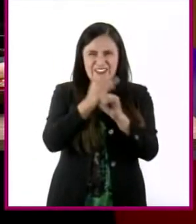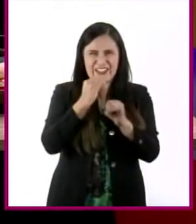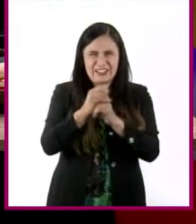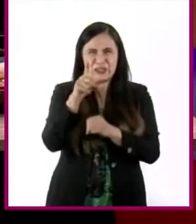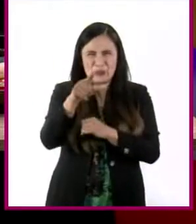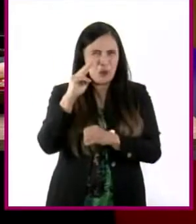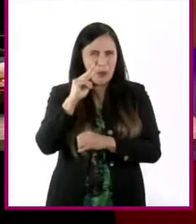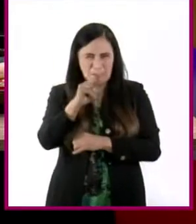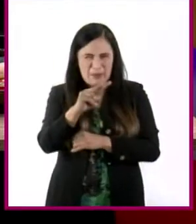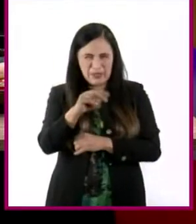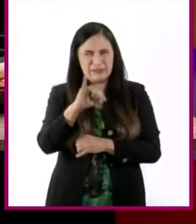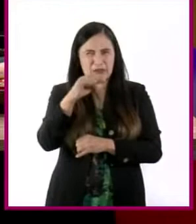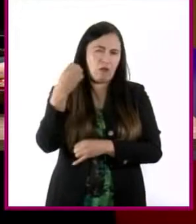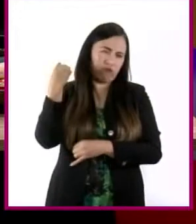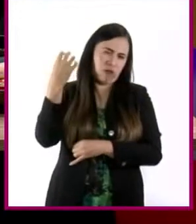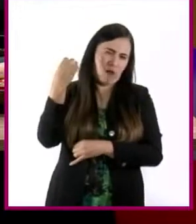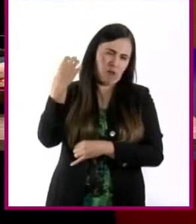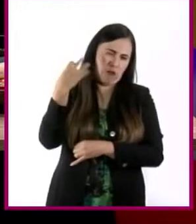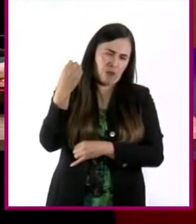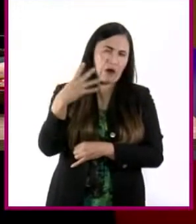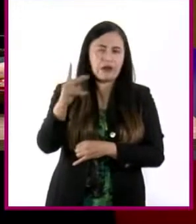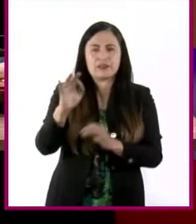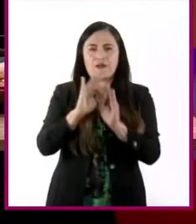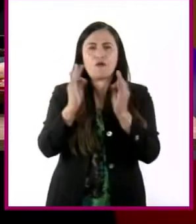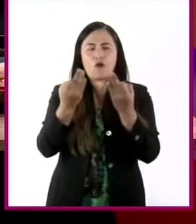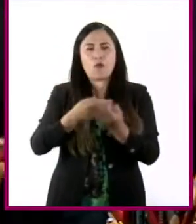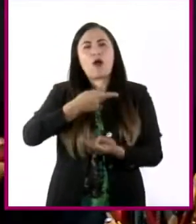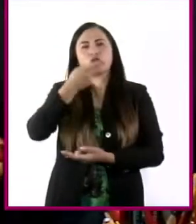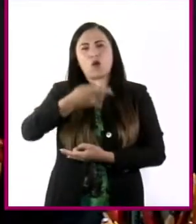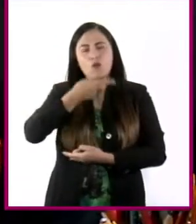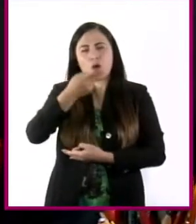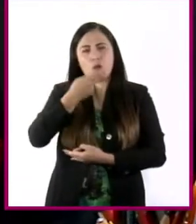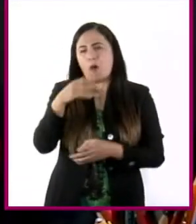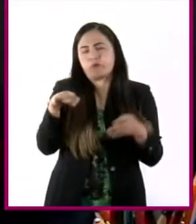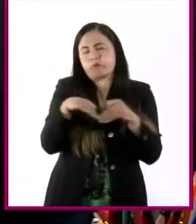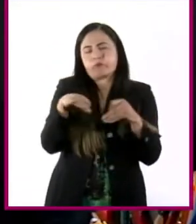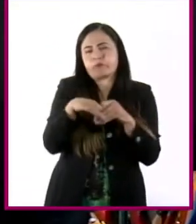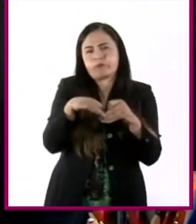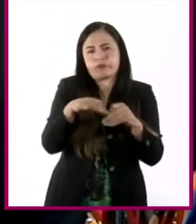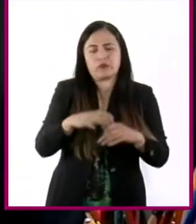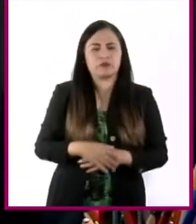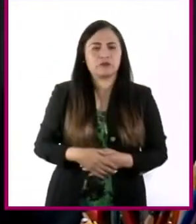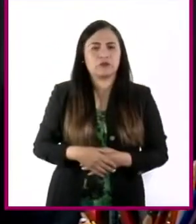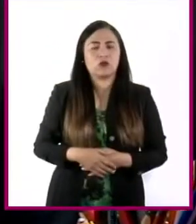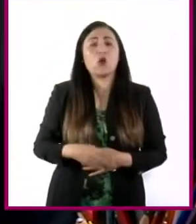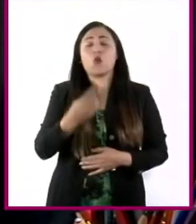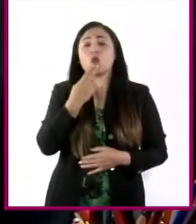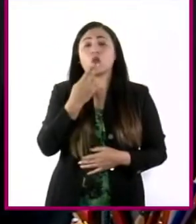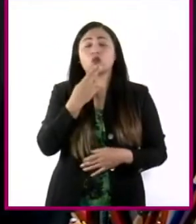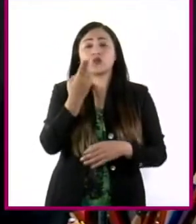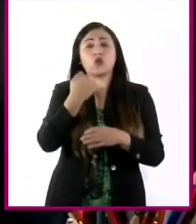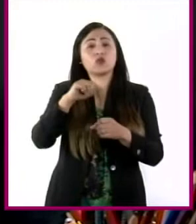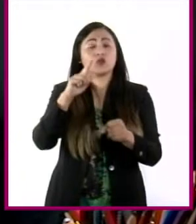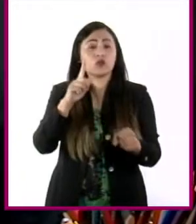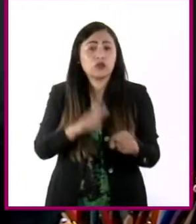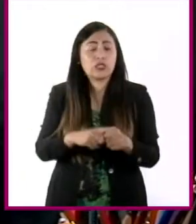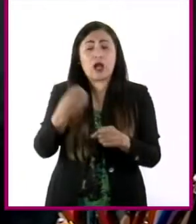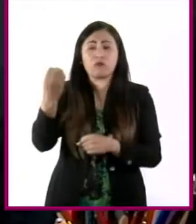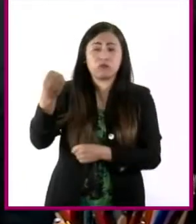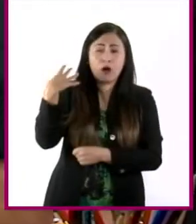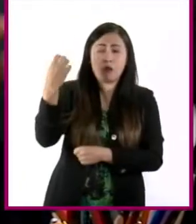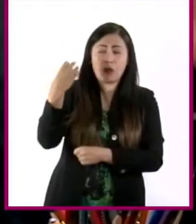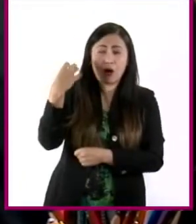discursos, pues son una de las formas de exposición oral más comunes. Debido a su amplio uso social, la variedad de discursos